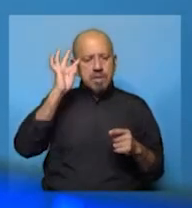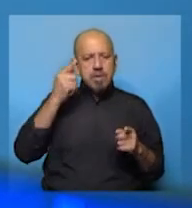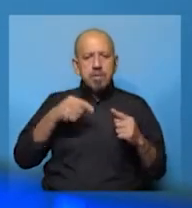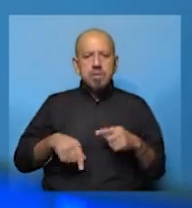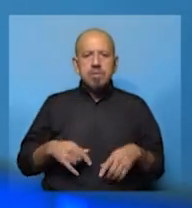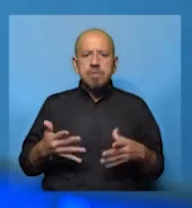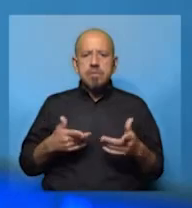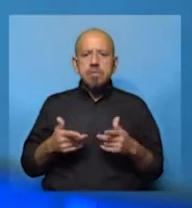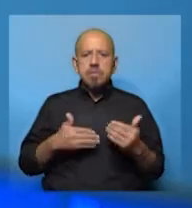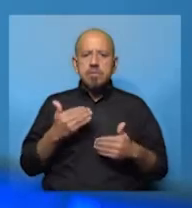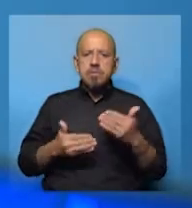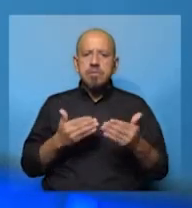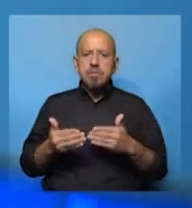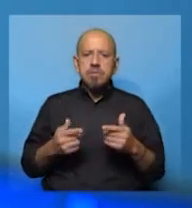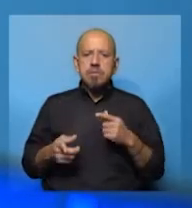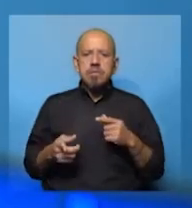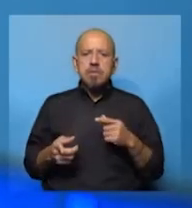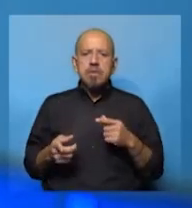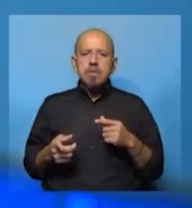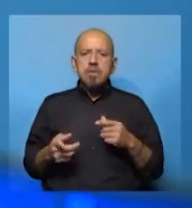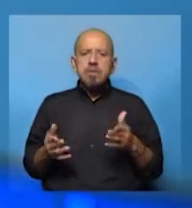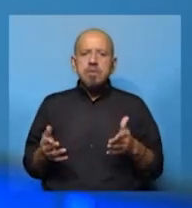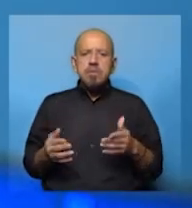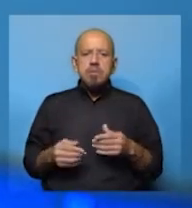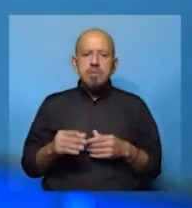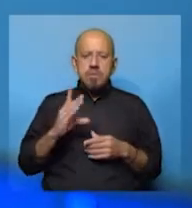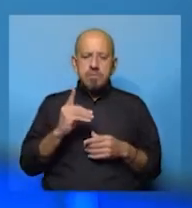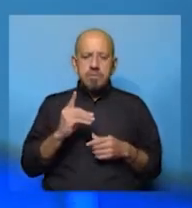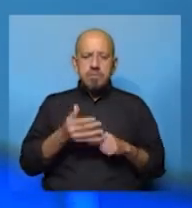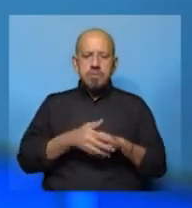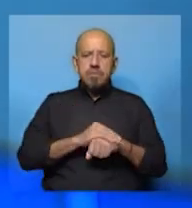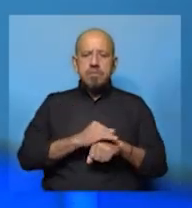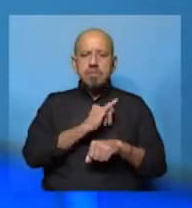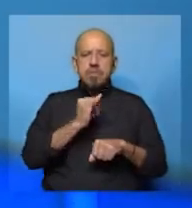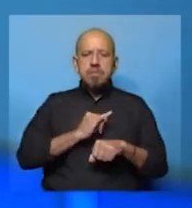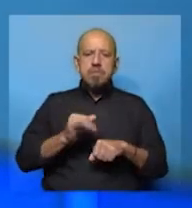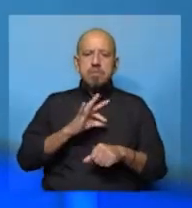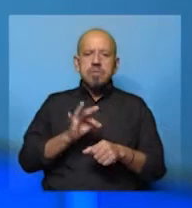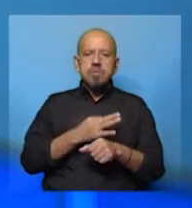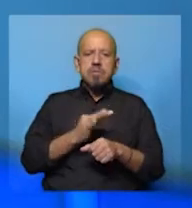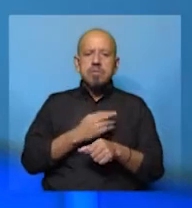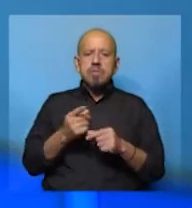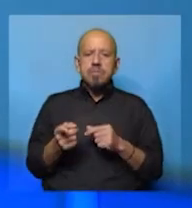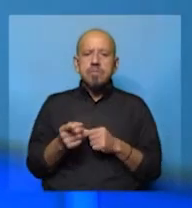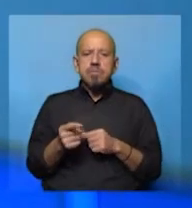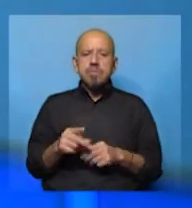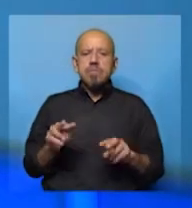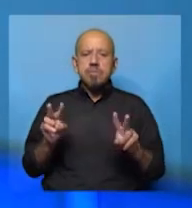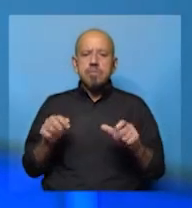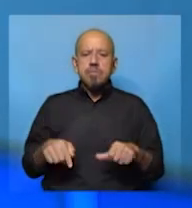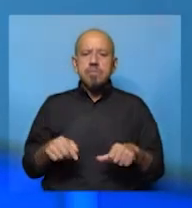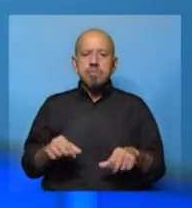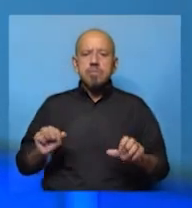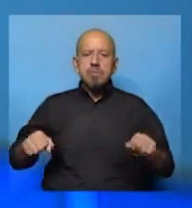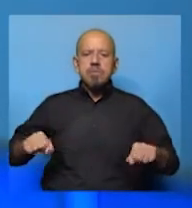periodos avanzó avanzó con con Daniel y continuó con Carolina vinculado con el tema de los